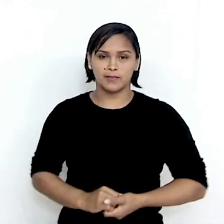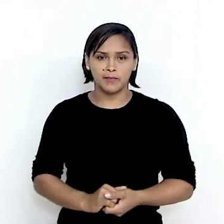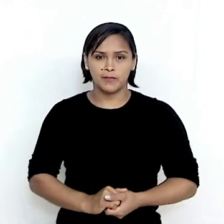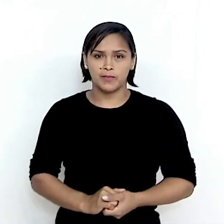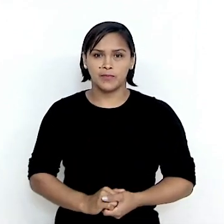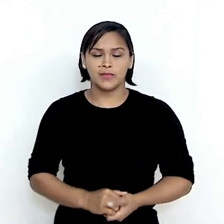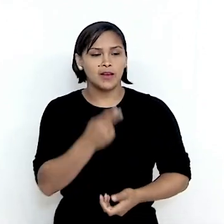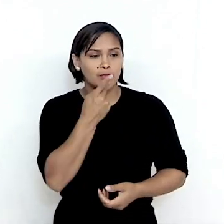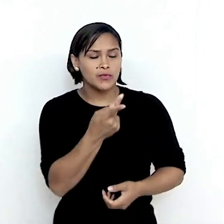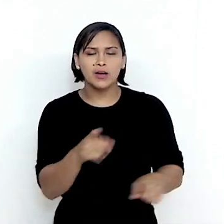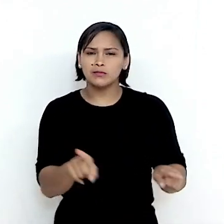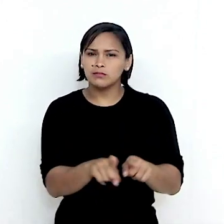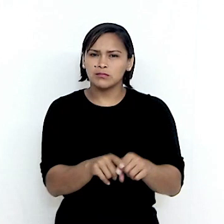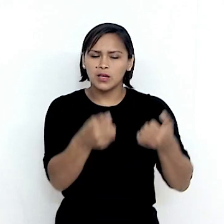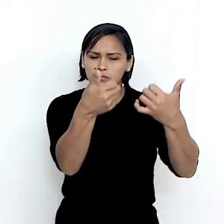Igualmente tenemos que